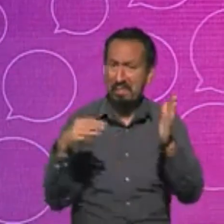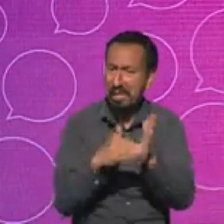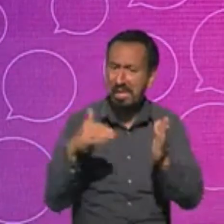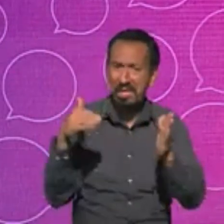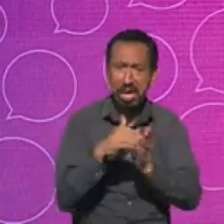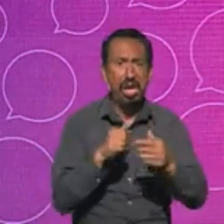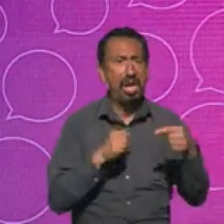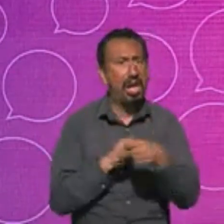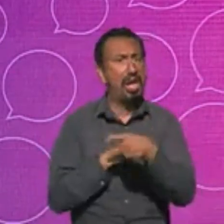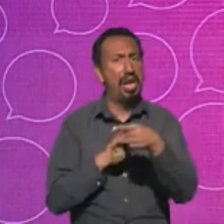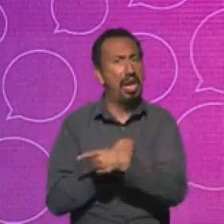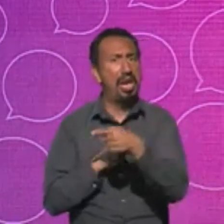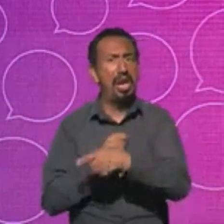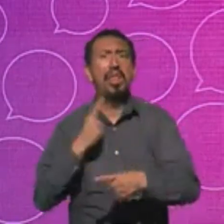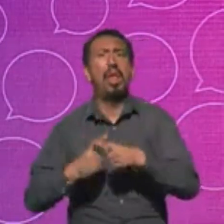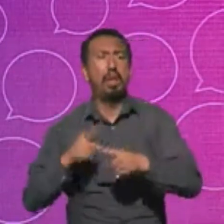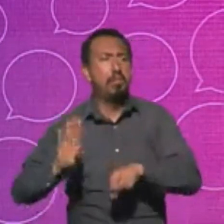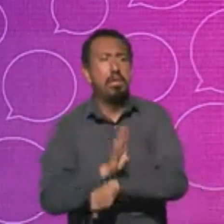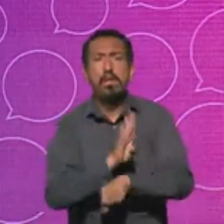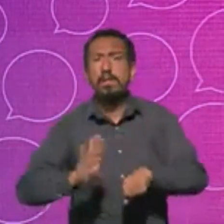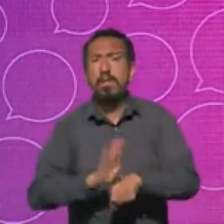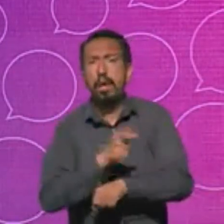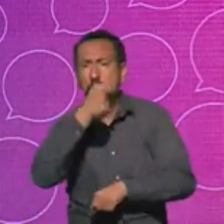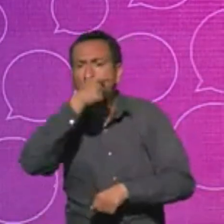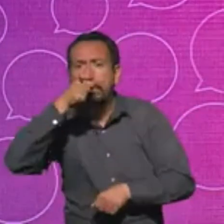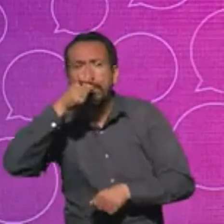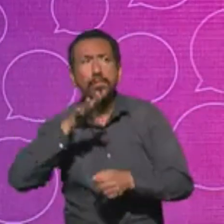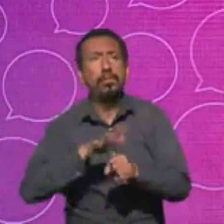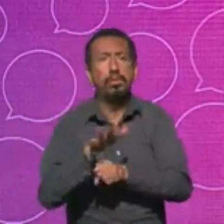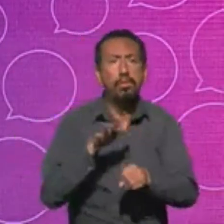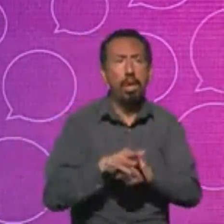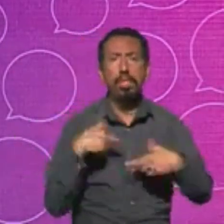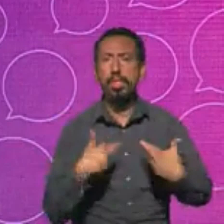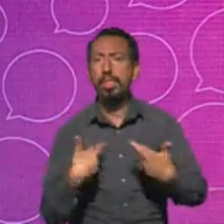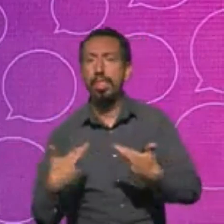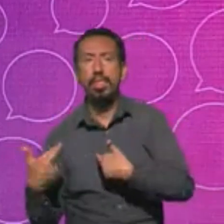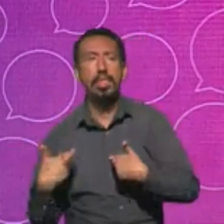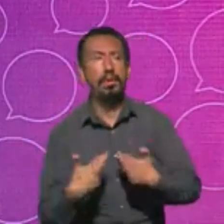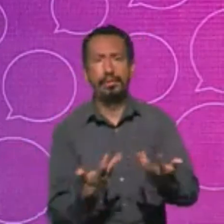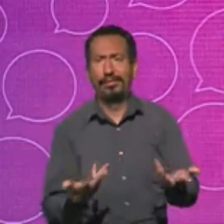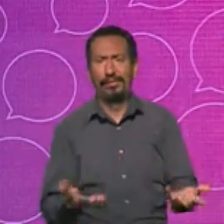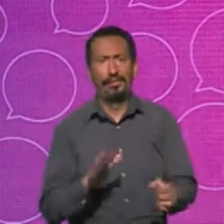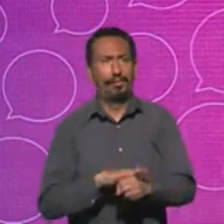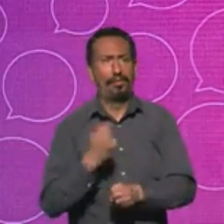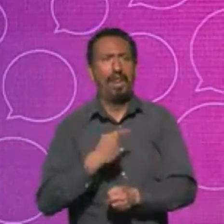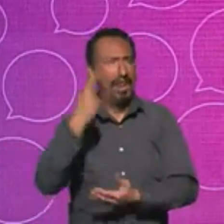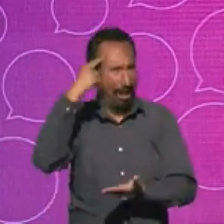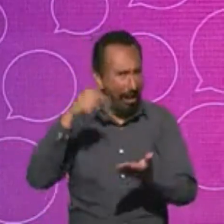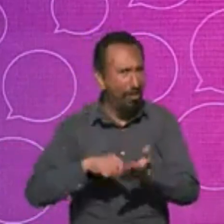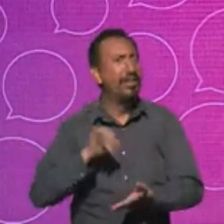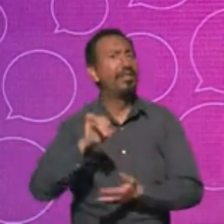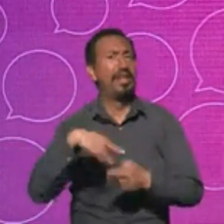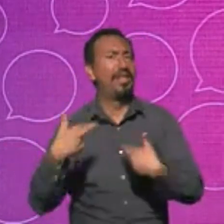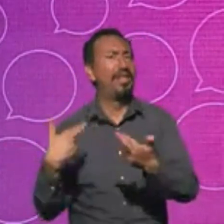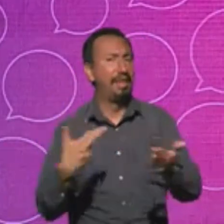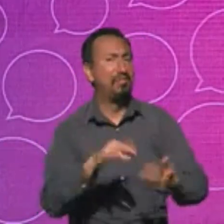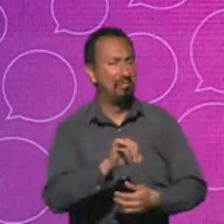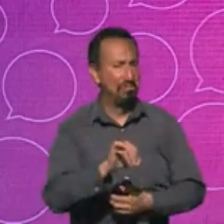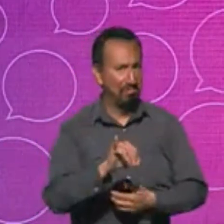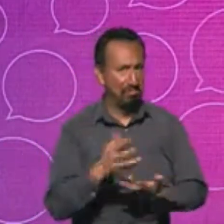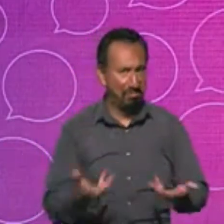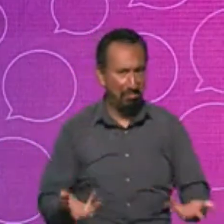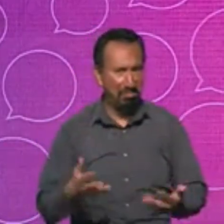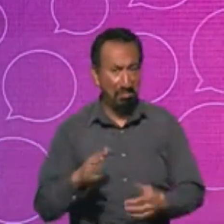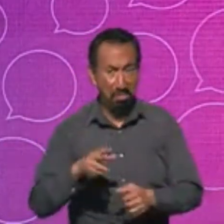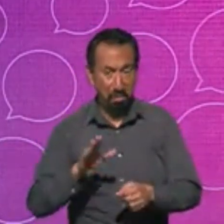ver quiénes son Realmente los beneficiarios y si es que hay o no hay dádivas podría especular que sí no sería difícil hacerlo